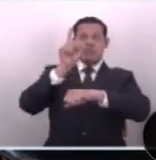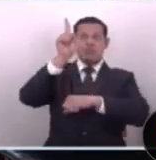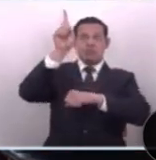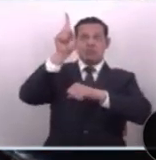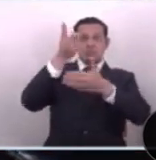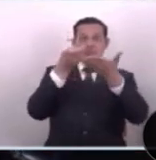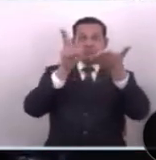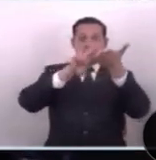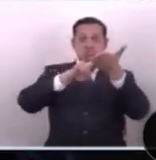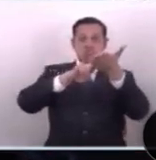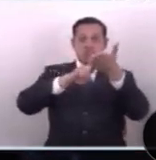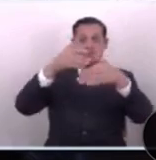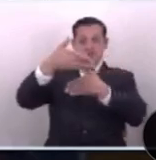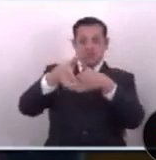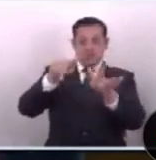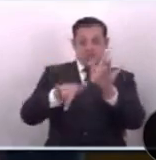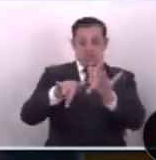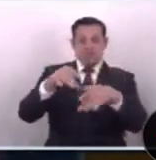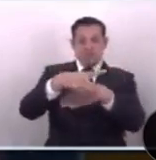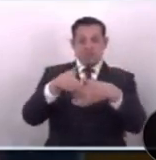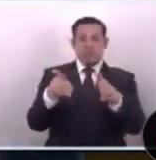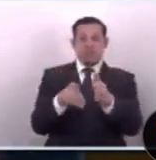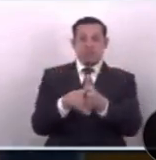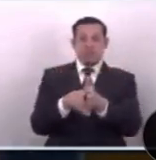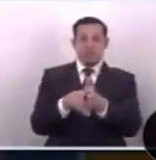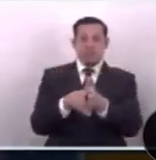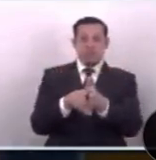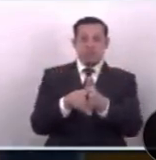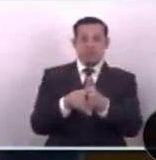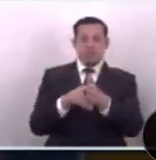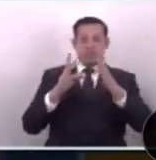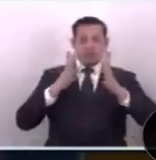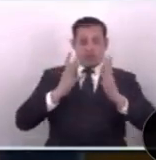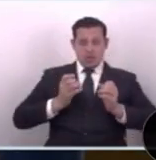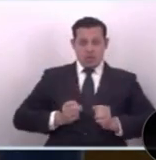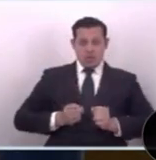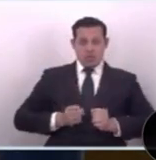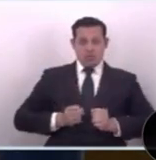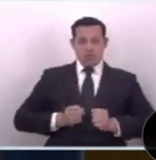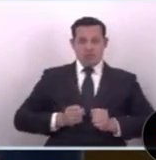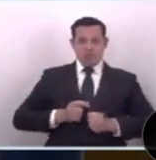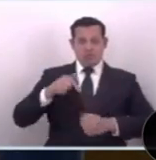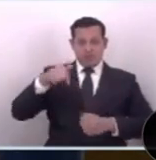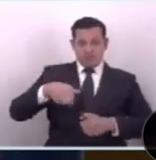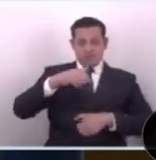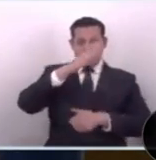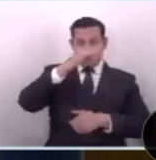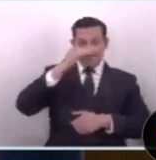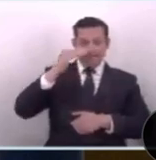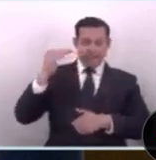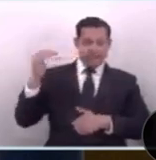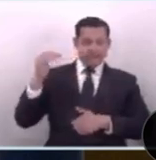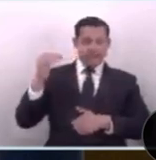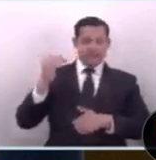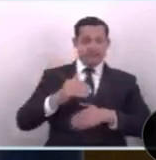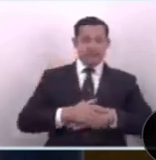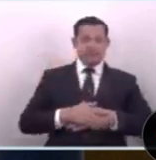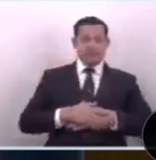ahí las oficinas de los diputados de la República de este país